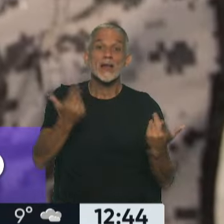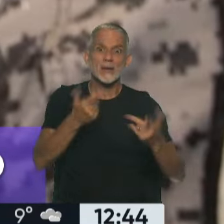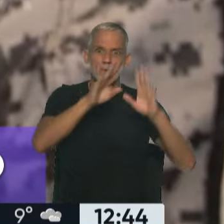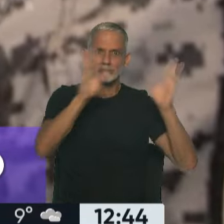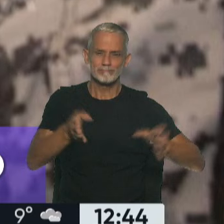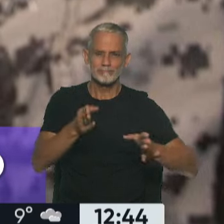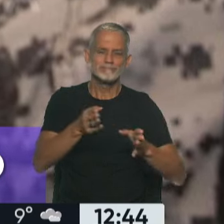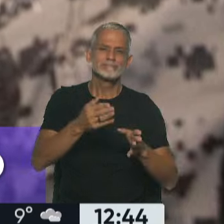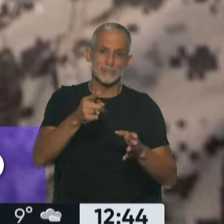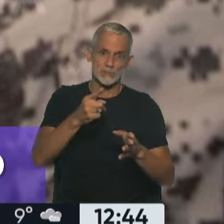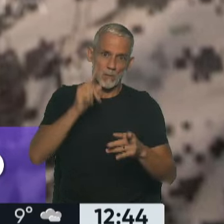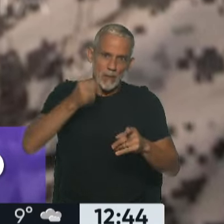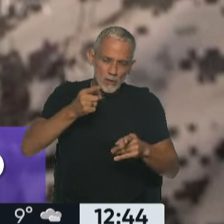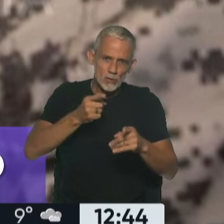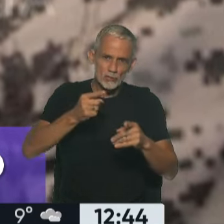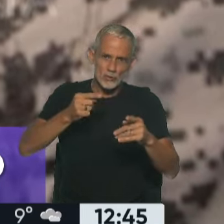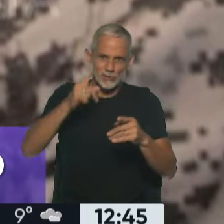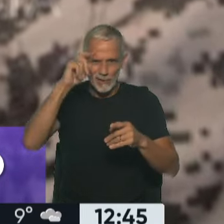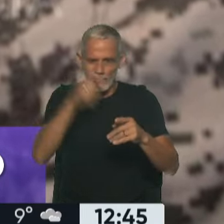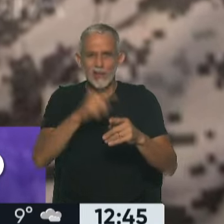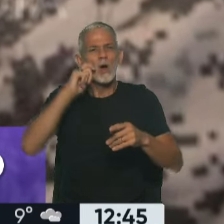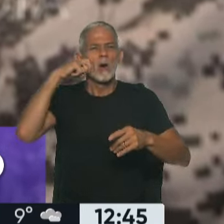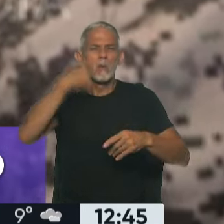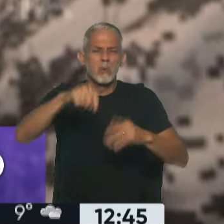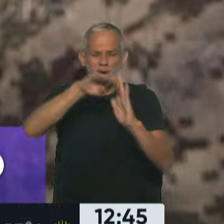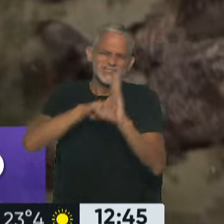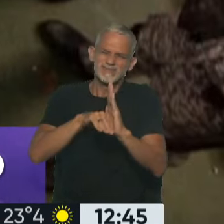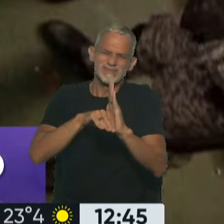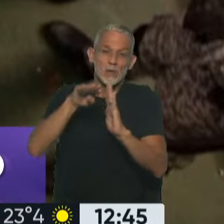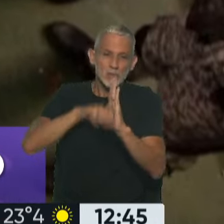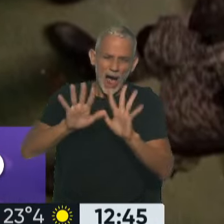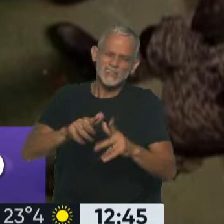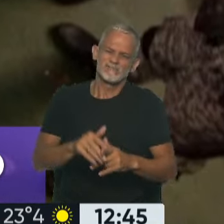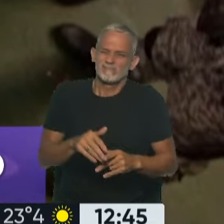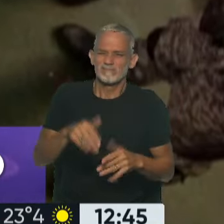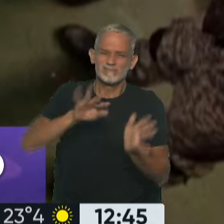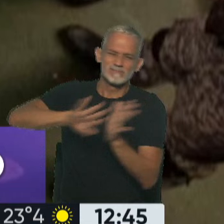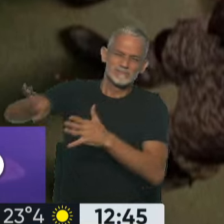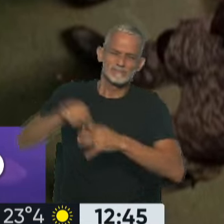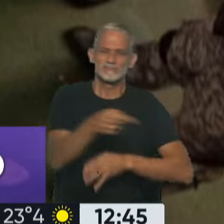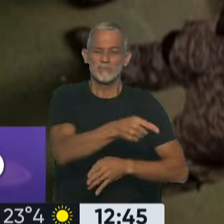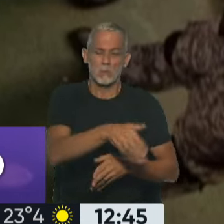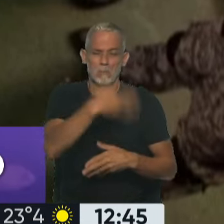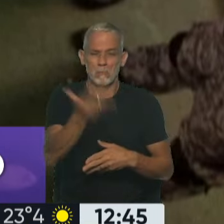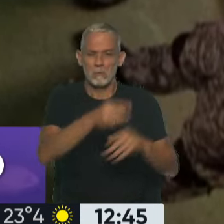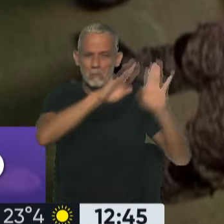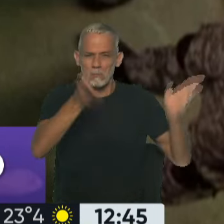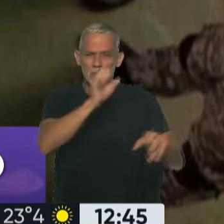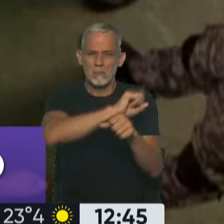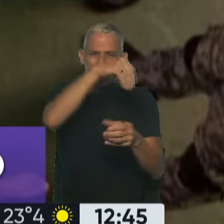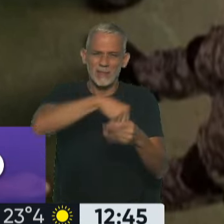los internos de alto perfil, desoídas los protocolos y las actuaciones que tenía el servicio